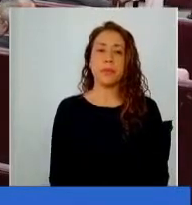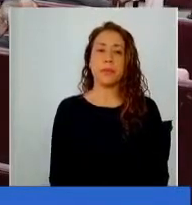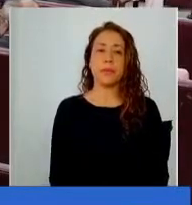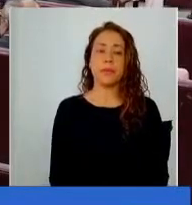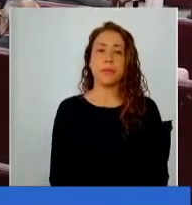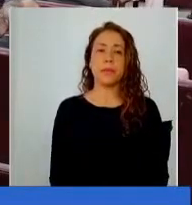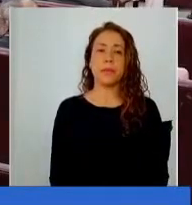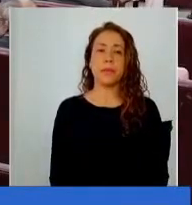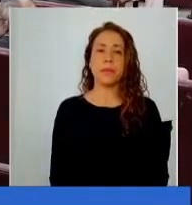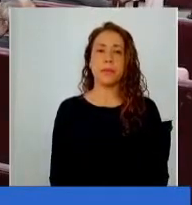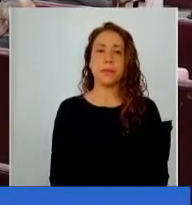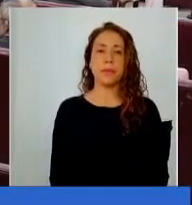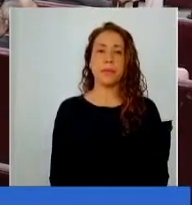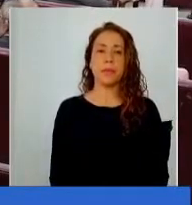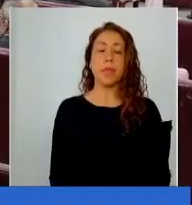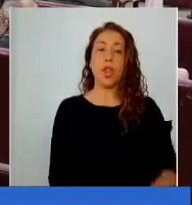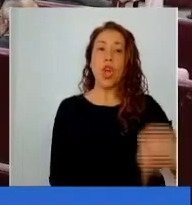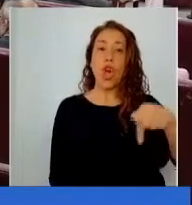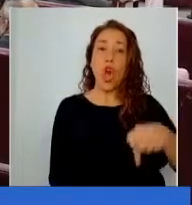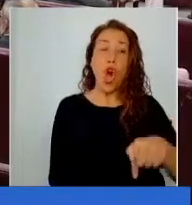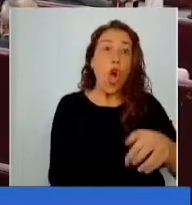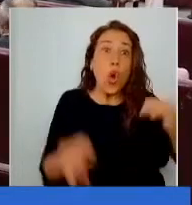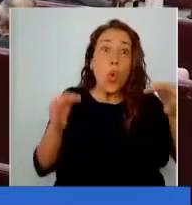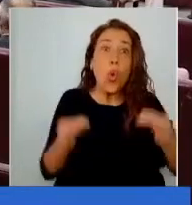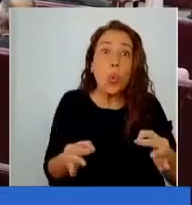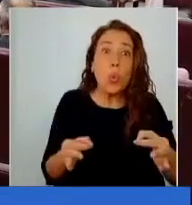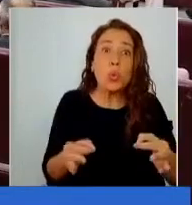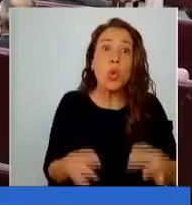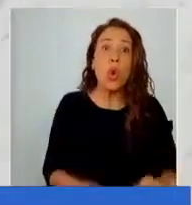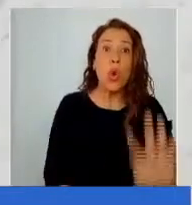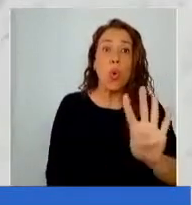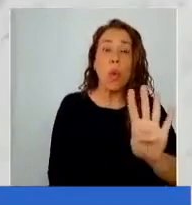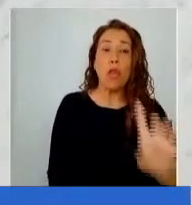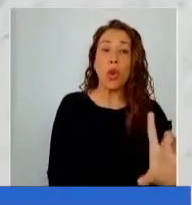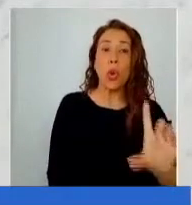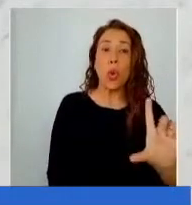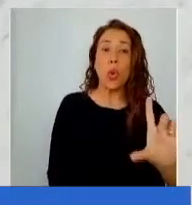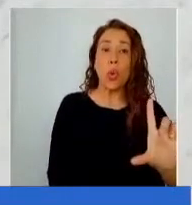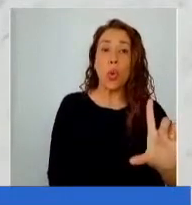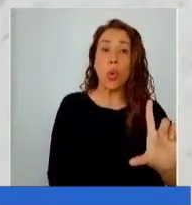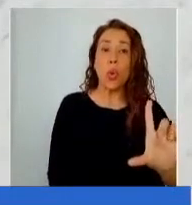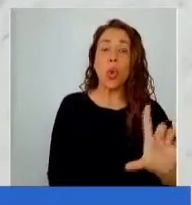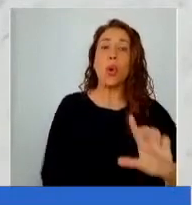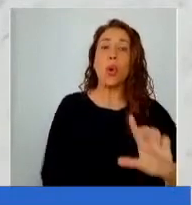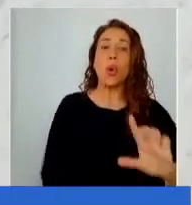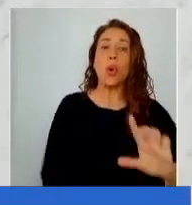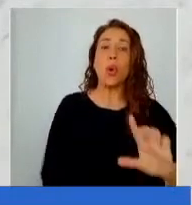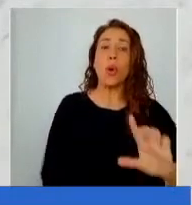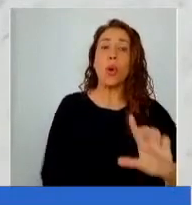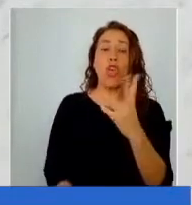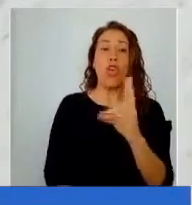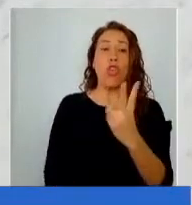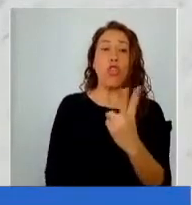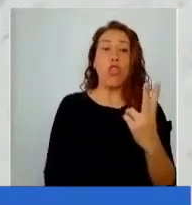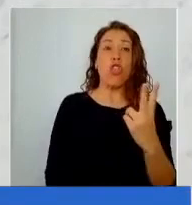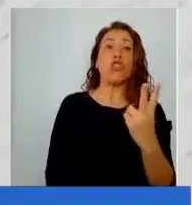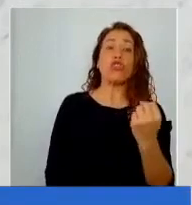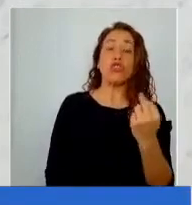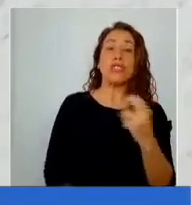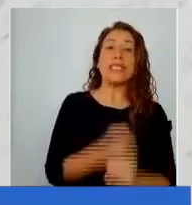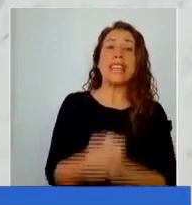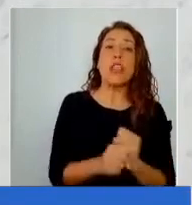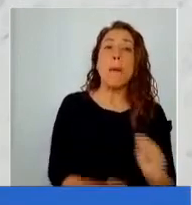hoy precisamente cuatro de Julio celebramos los 212 años de la instalación del primer congreso